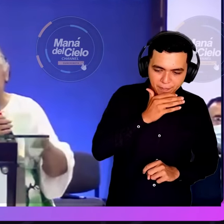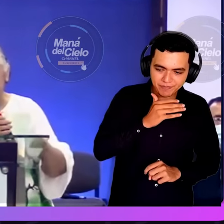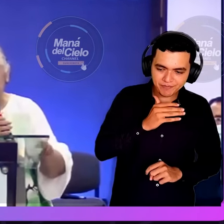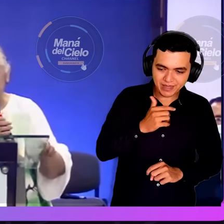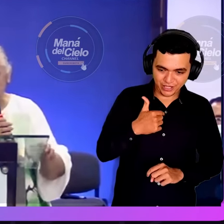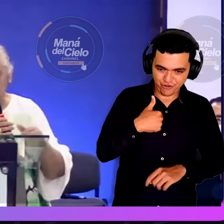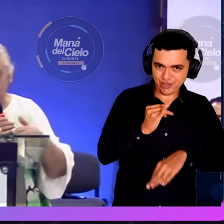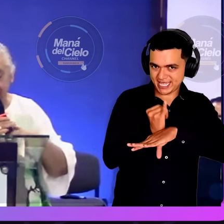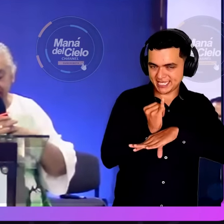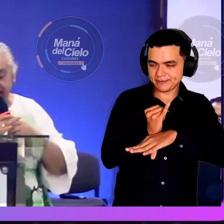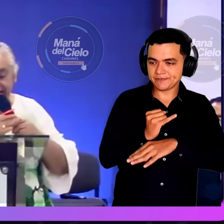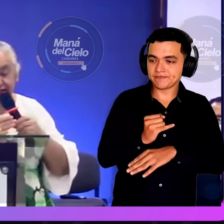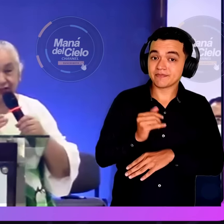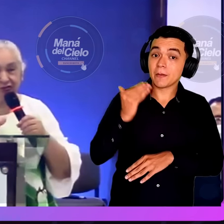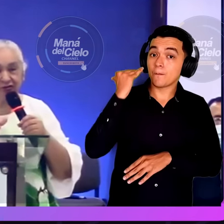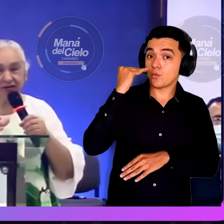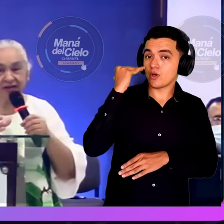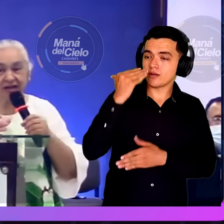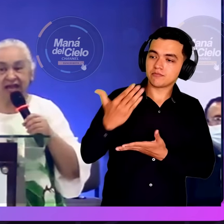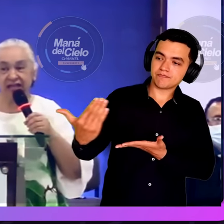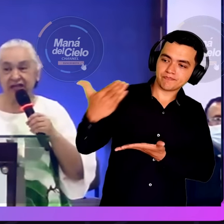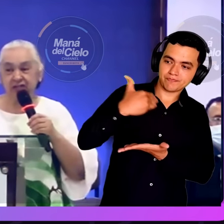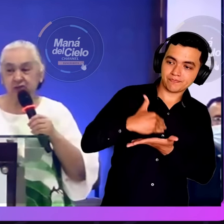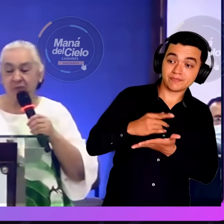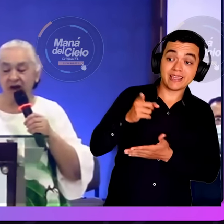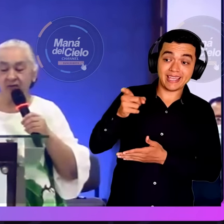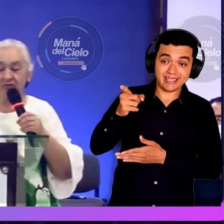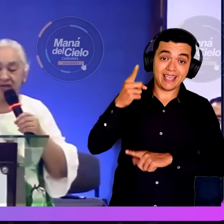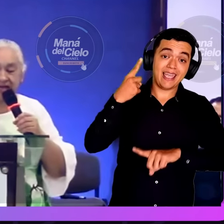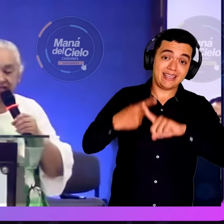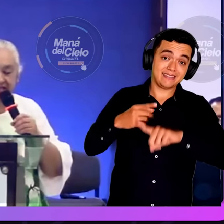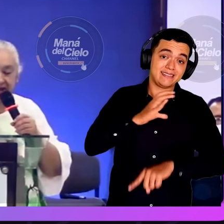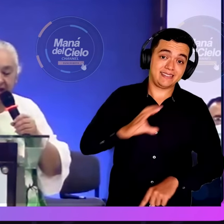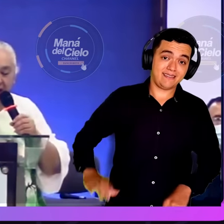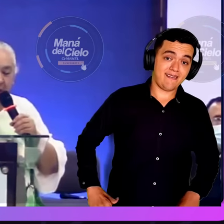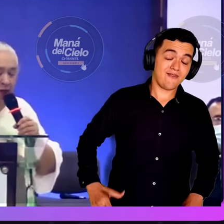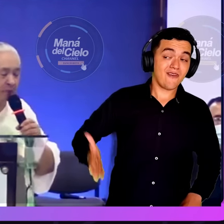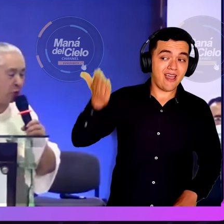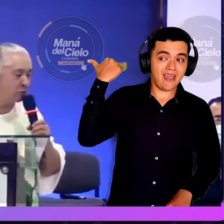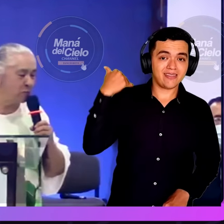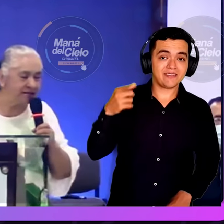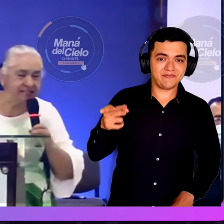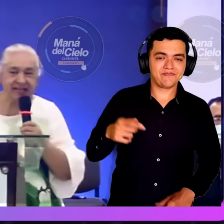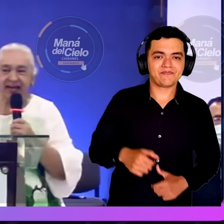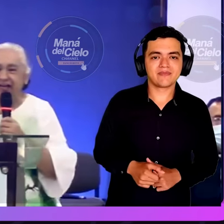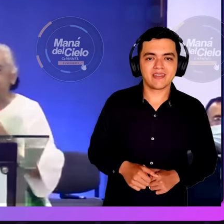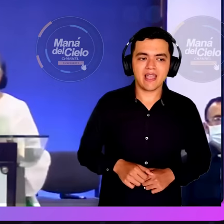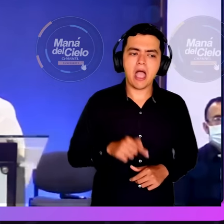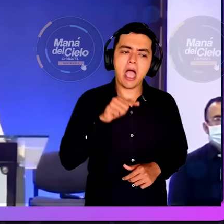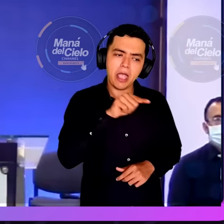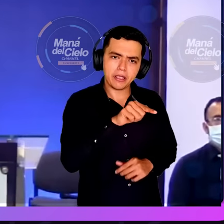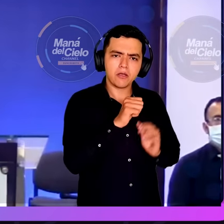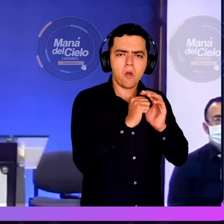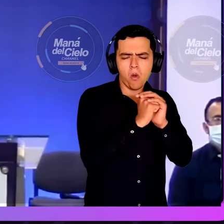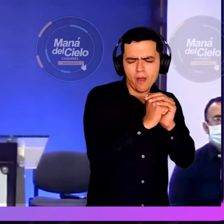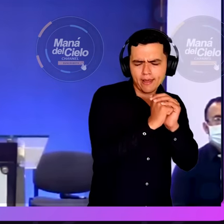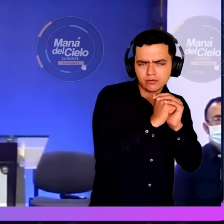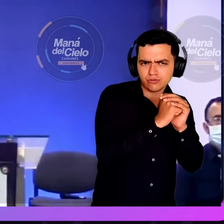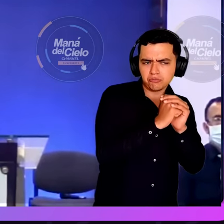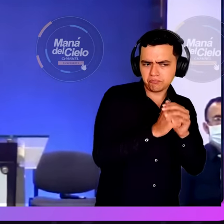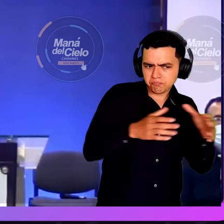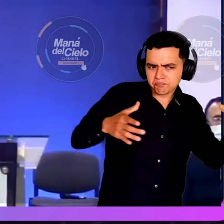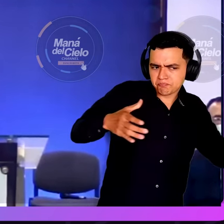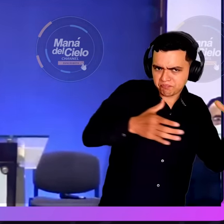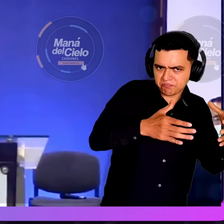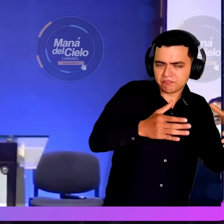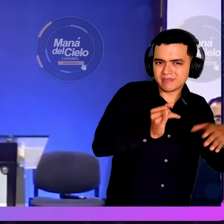Se había roto la relación entre su amado y ella. Porque por más que gritaba,